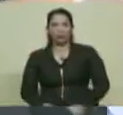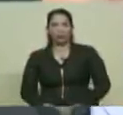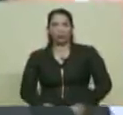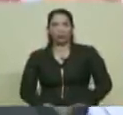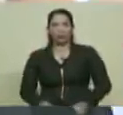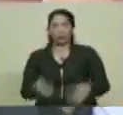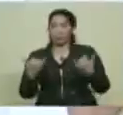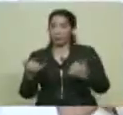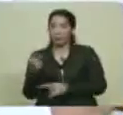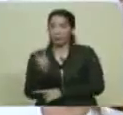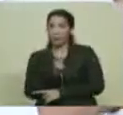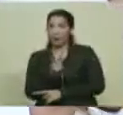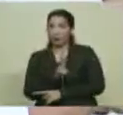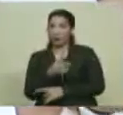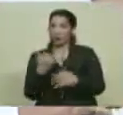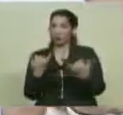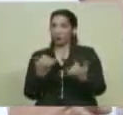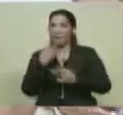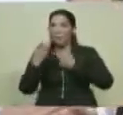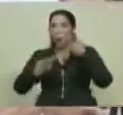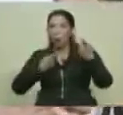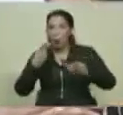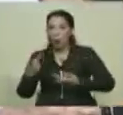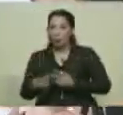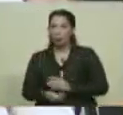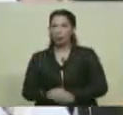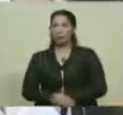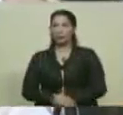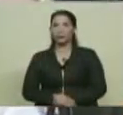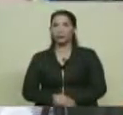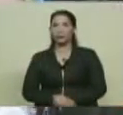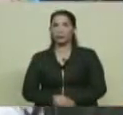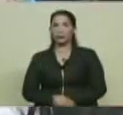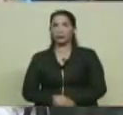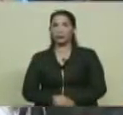Ahora, Venezuela tiene una realidad política.